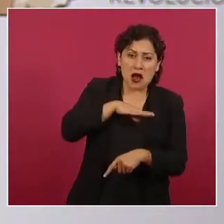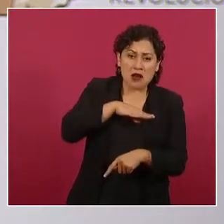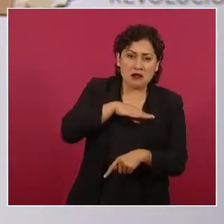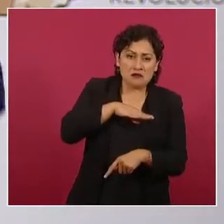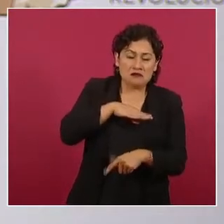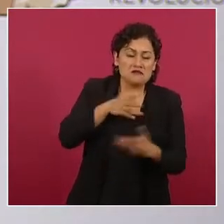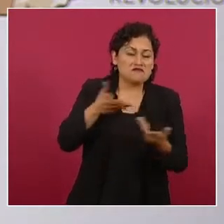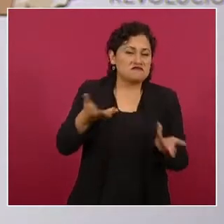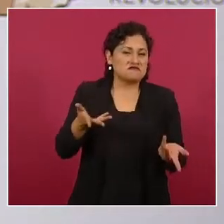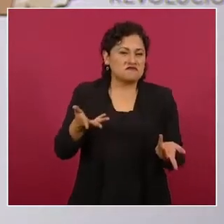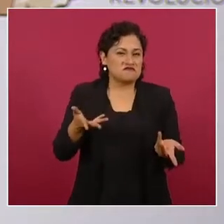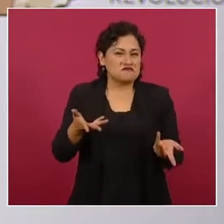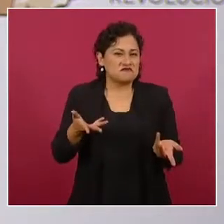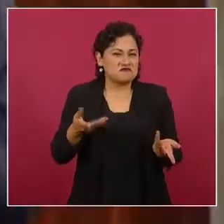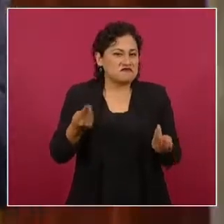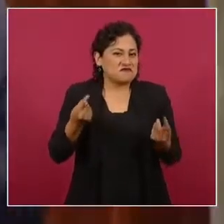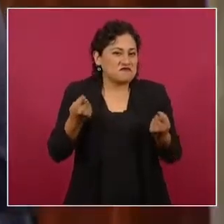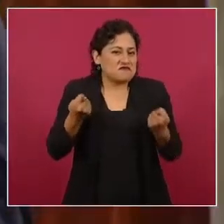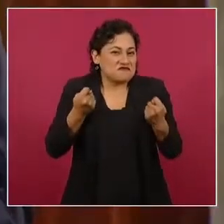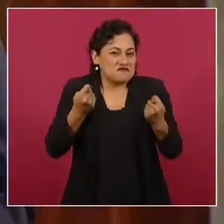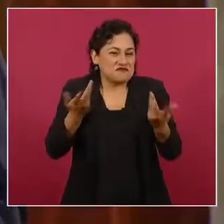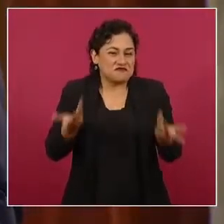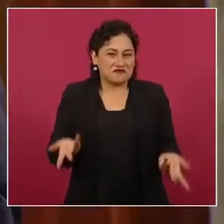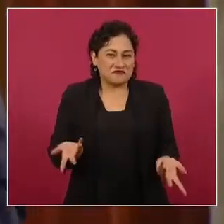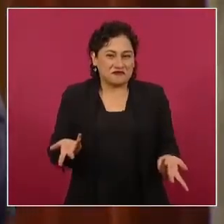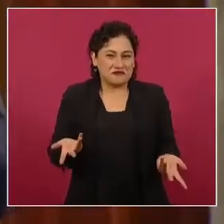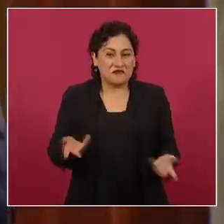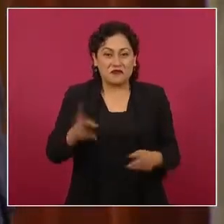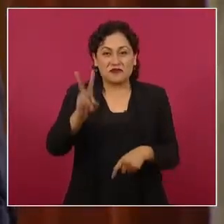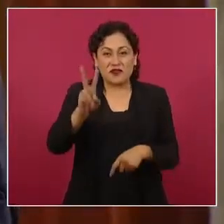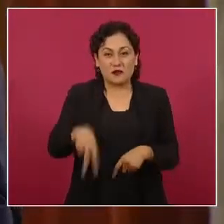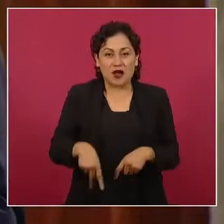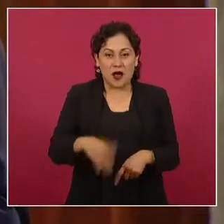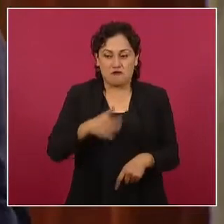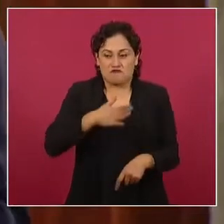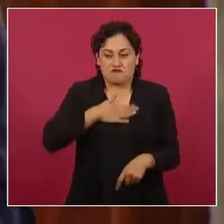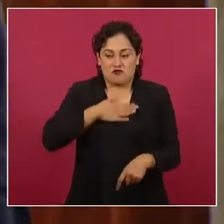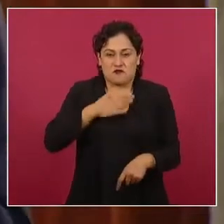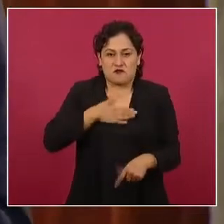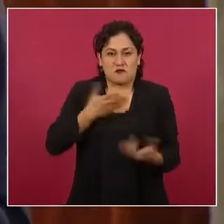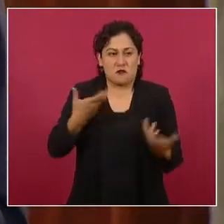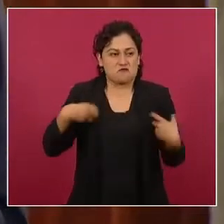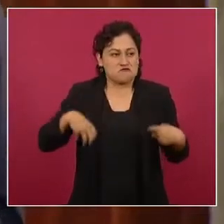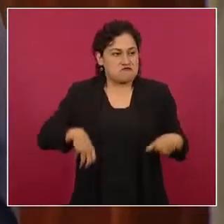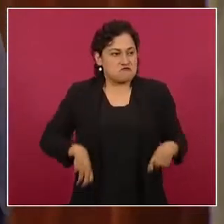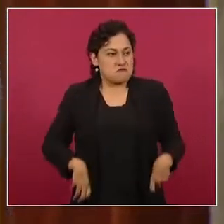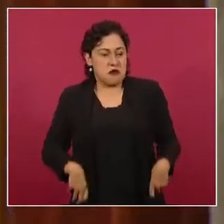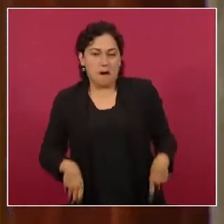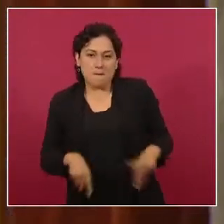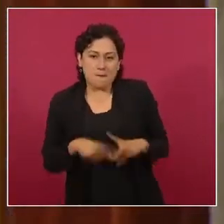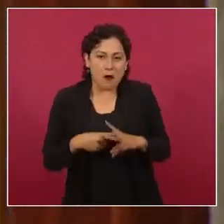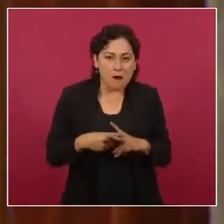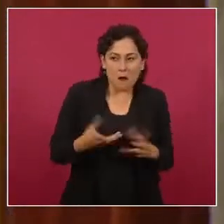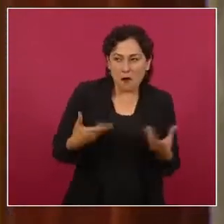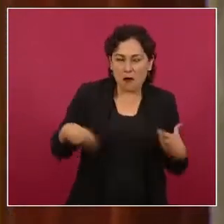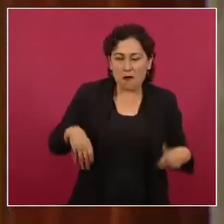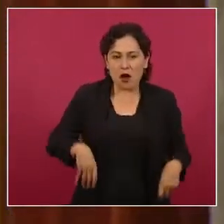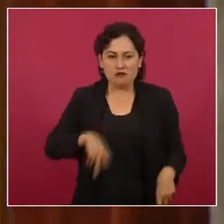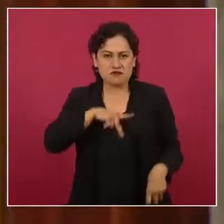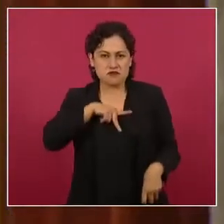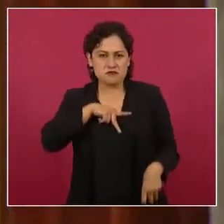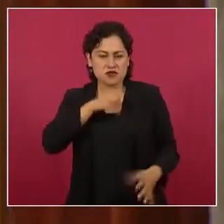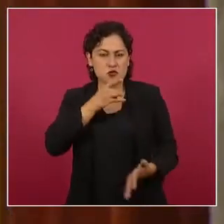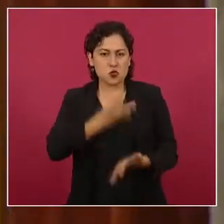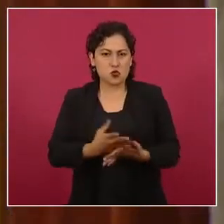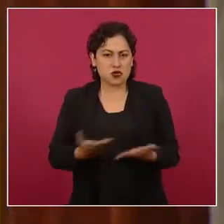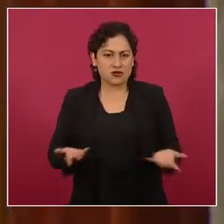A ellos lo que les interesa son sus intereses, actuando con